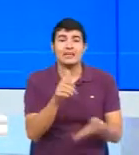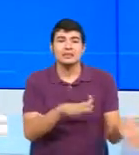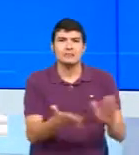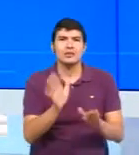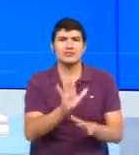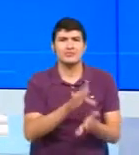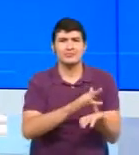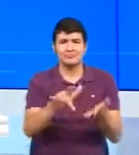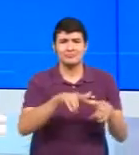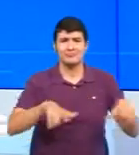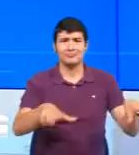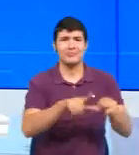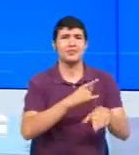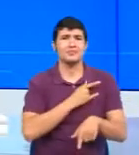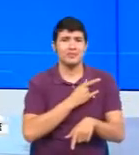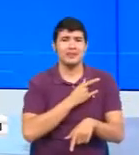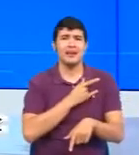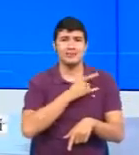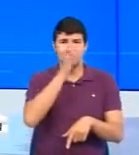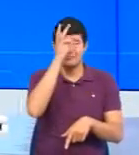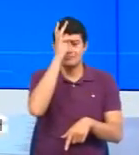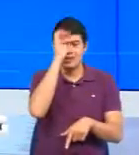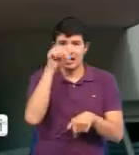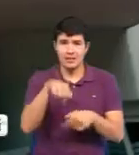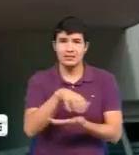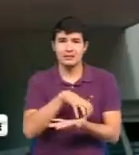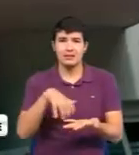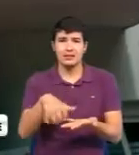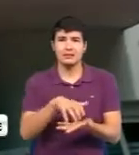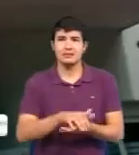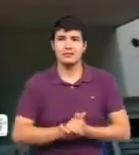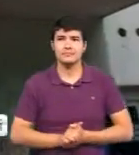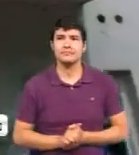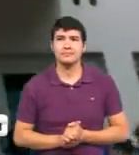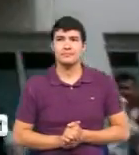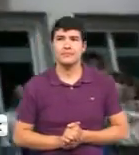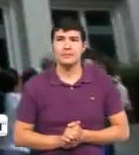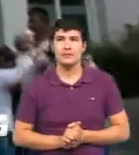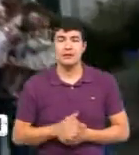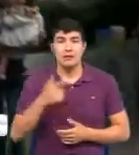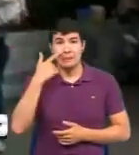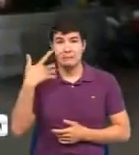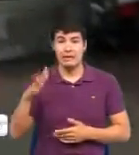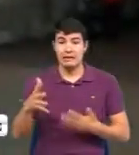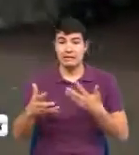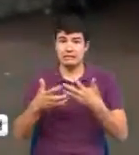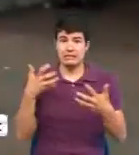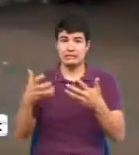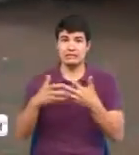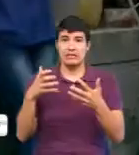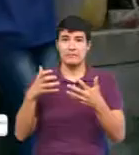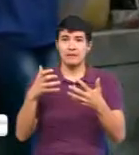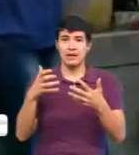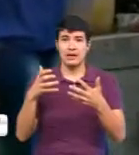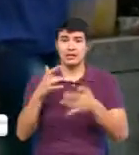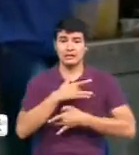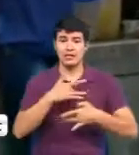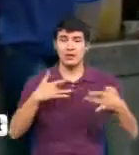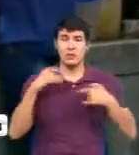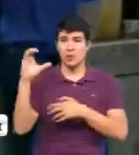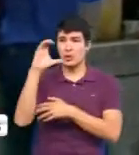sala de urgencias del hospital universitario de santander pareciera que el sistema de salud de colombia está